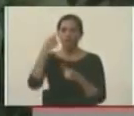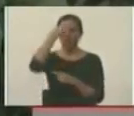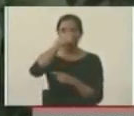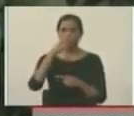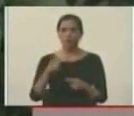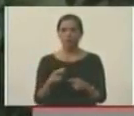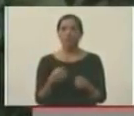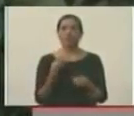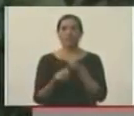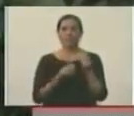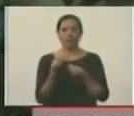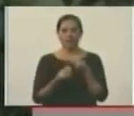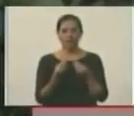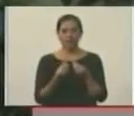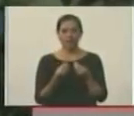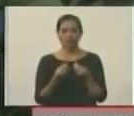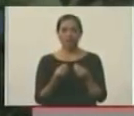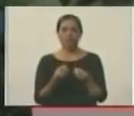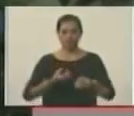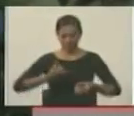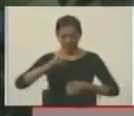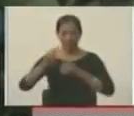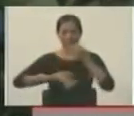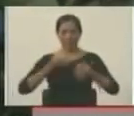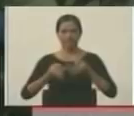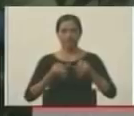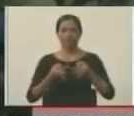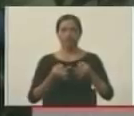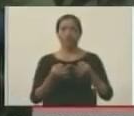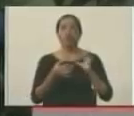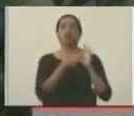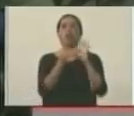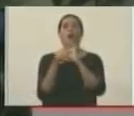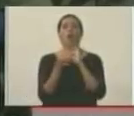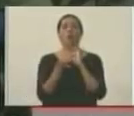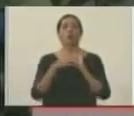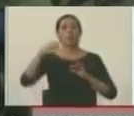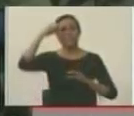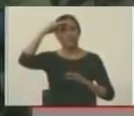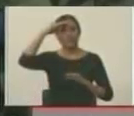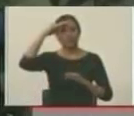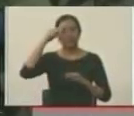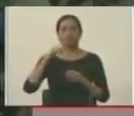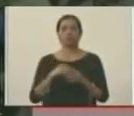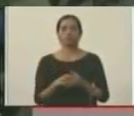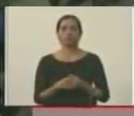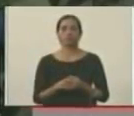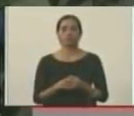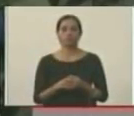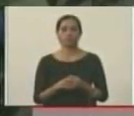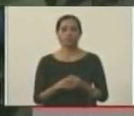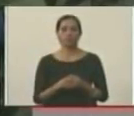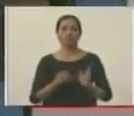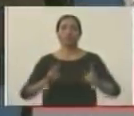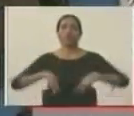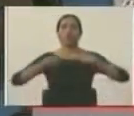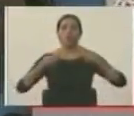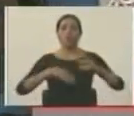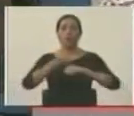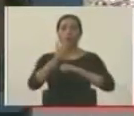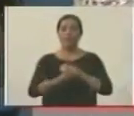estamos haciendo es lo que hay que hacer. La unión cívico-militar, la actualización de los planes